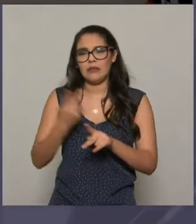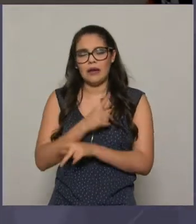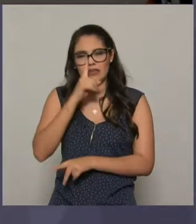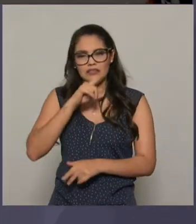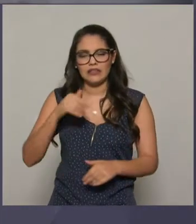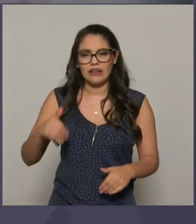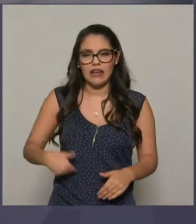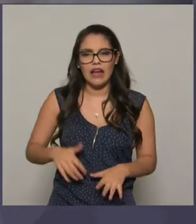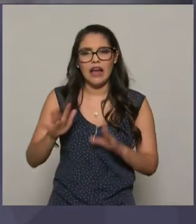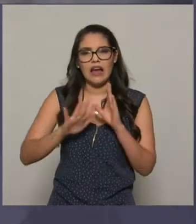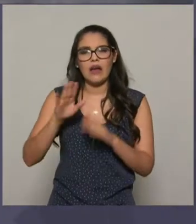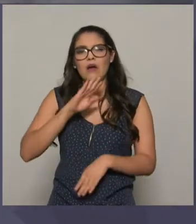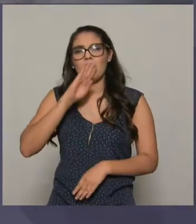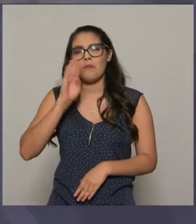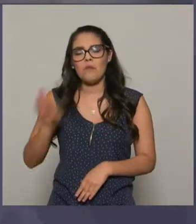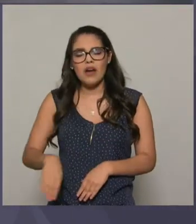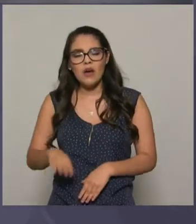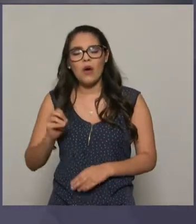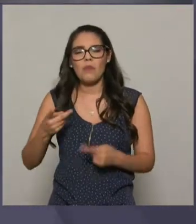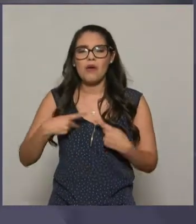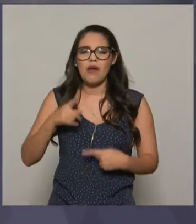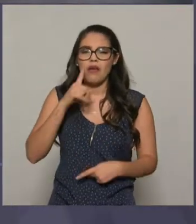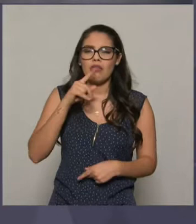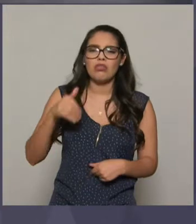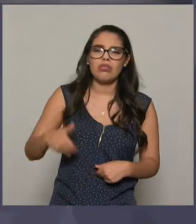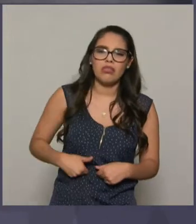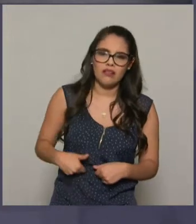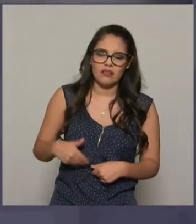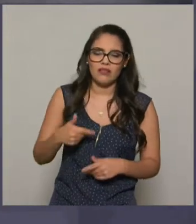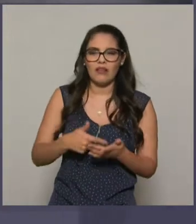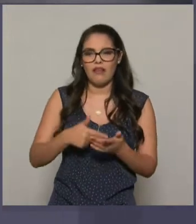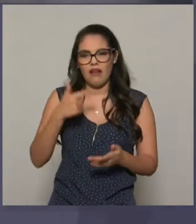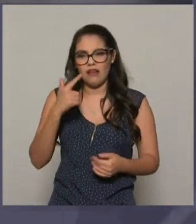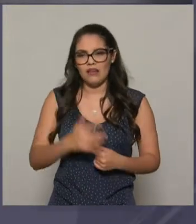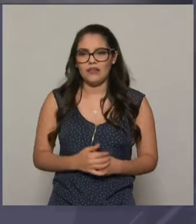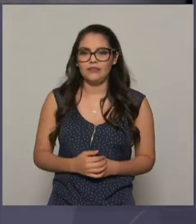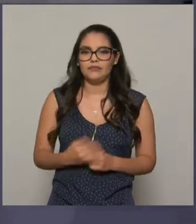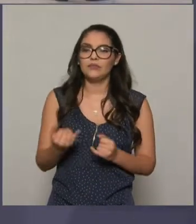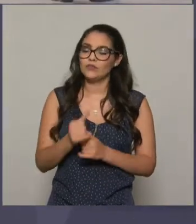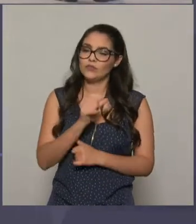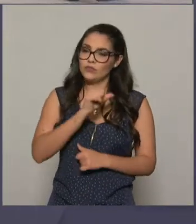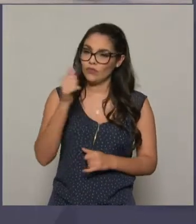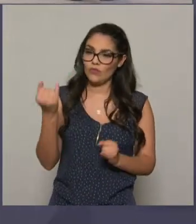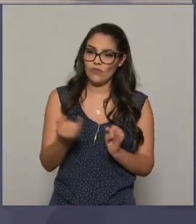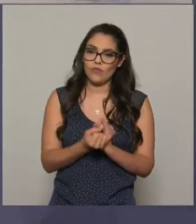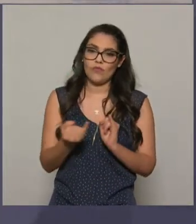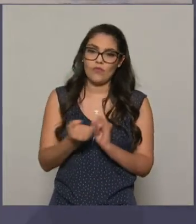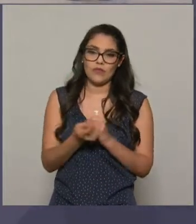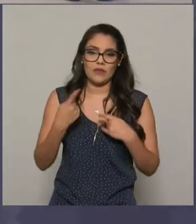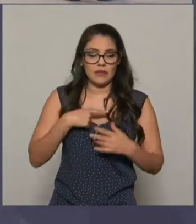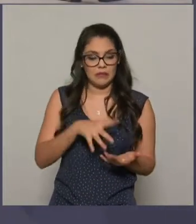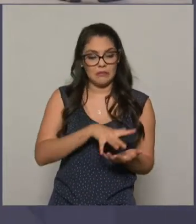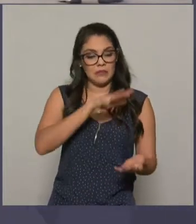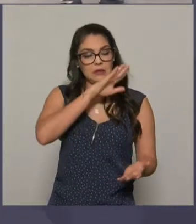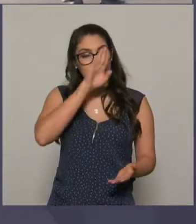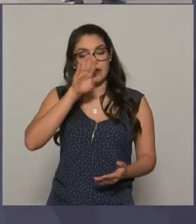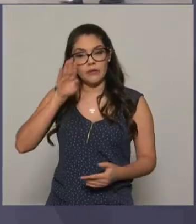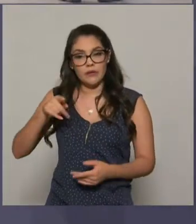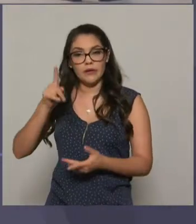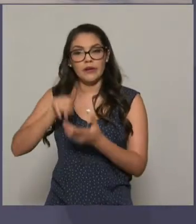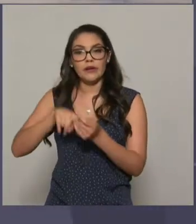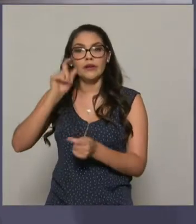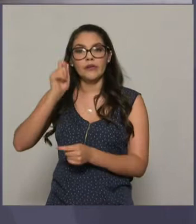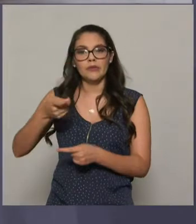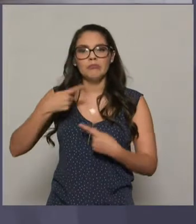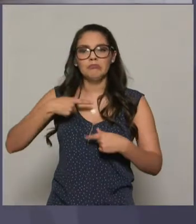decir, evitar muertos y lesionados. También uno de los temas importantes de los datos es recordar que las personas que más fallecen en la vía pública son las